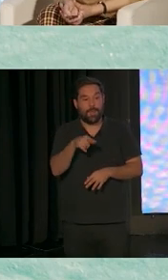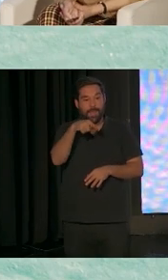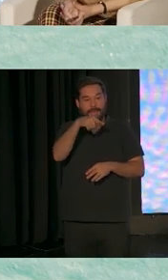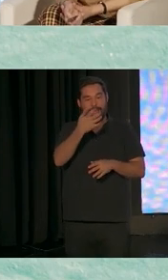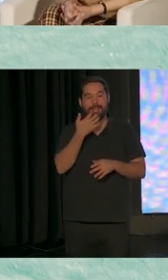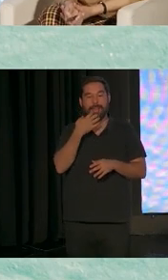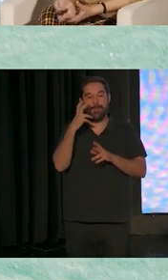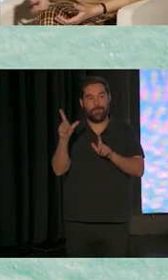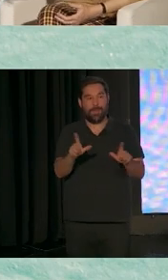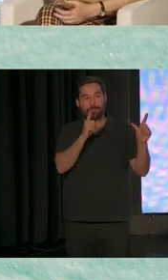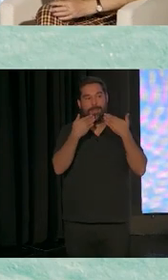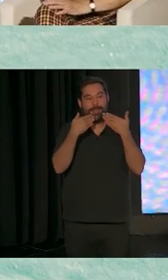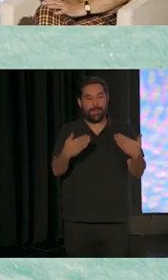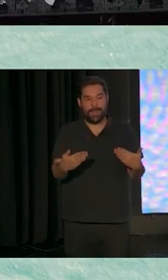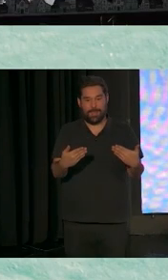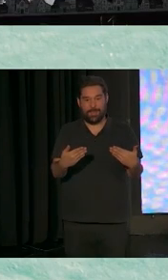ejemplo